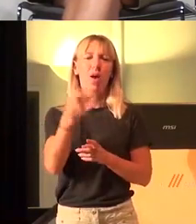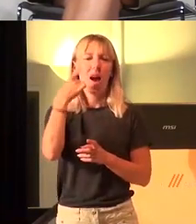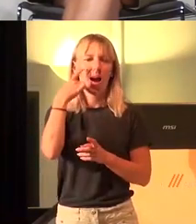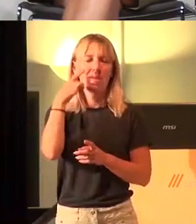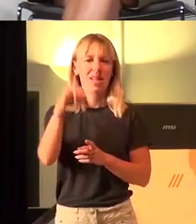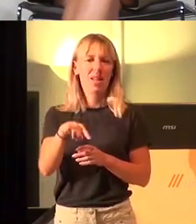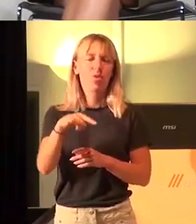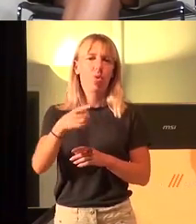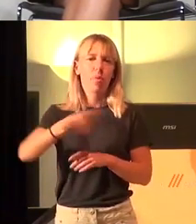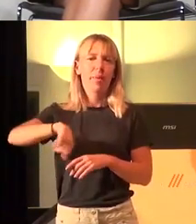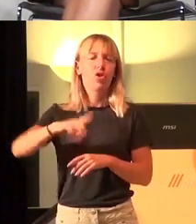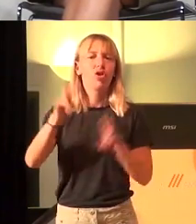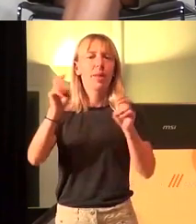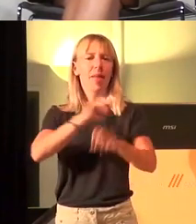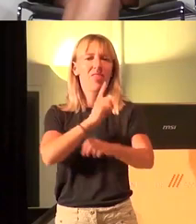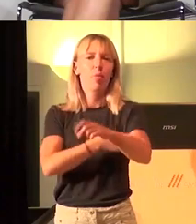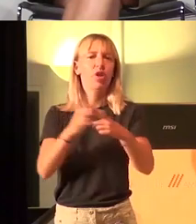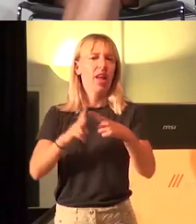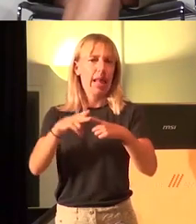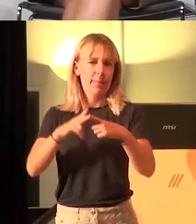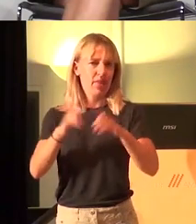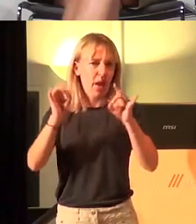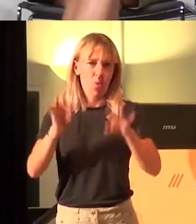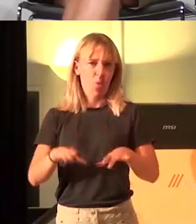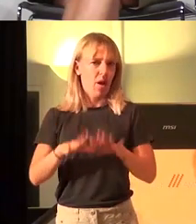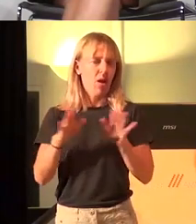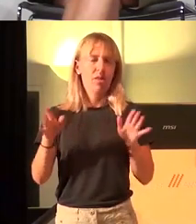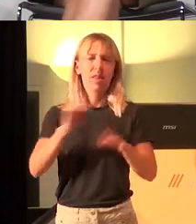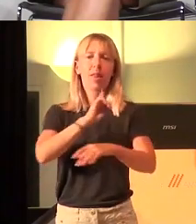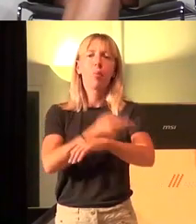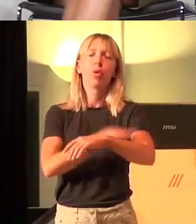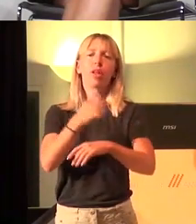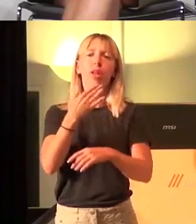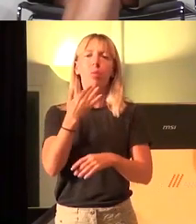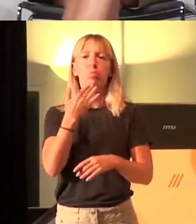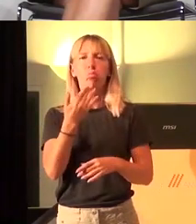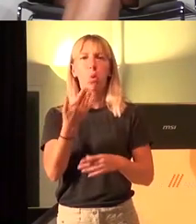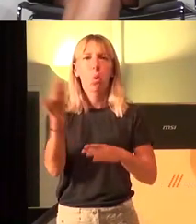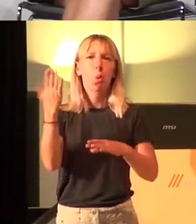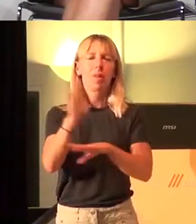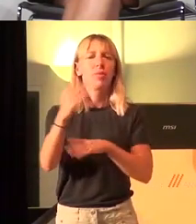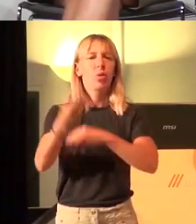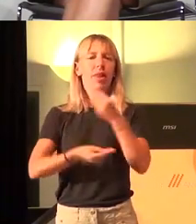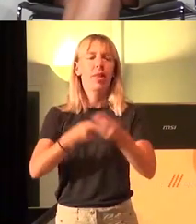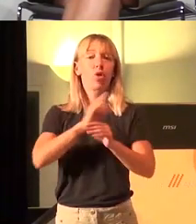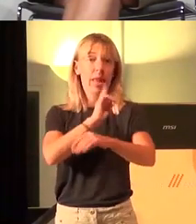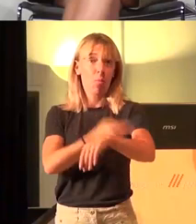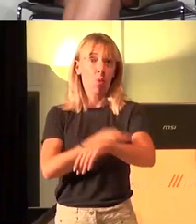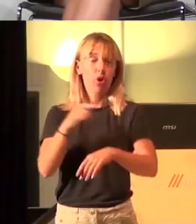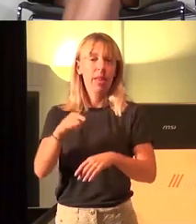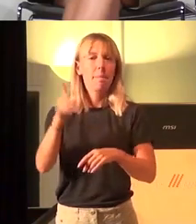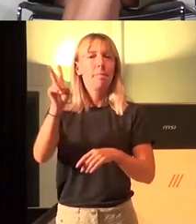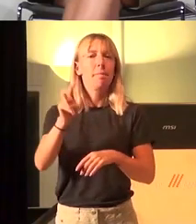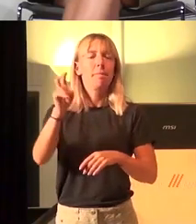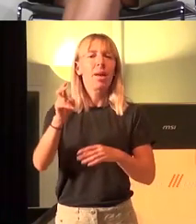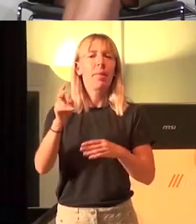Esto para nosotros el deporte es una herramienta. El deporte, como el planteamiento que hacemos es que el deporte sirve